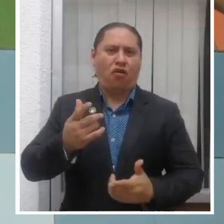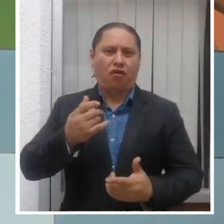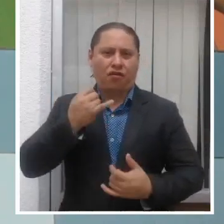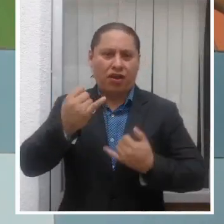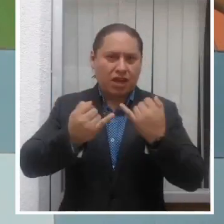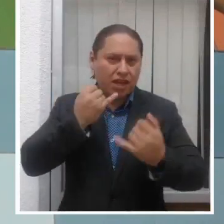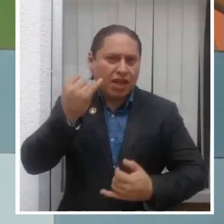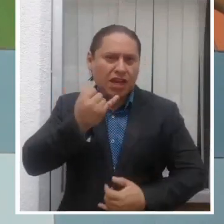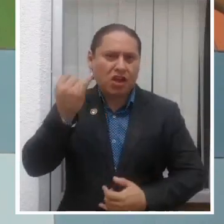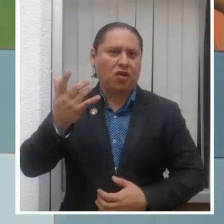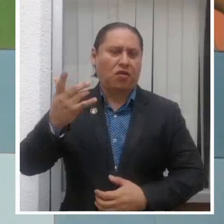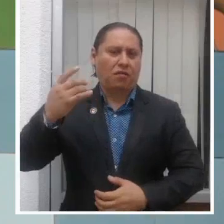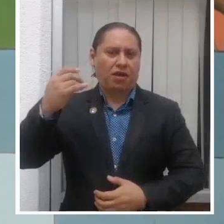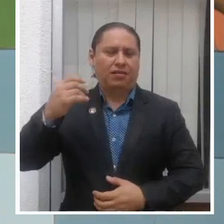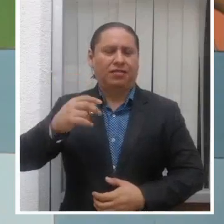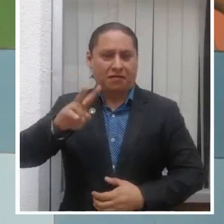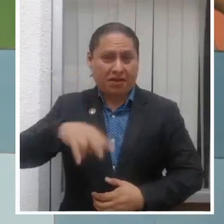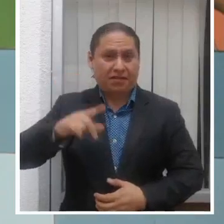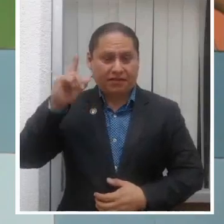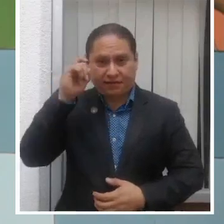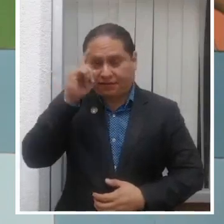cuesta.